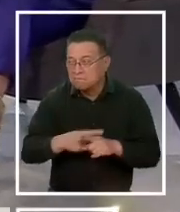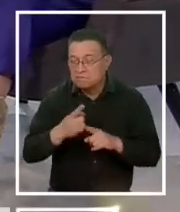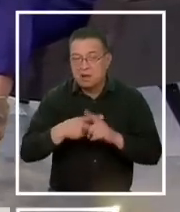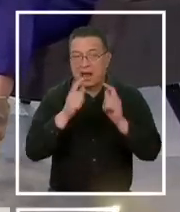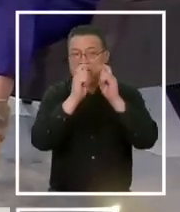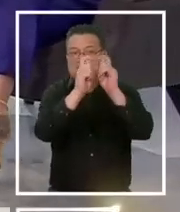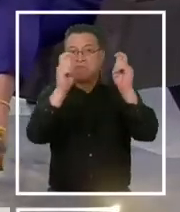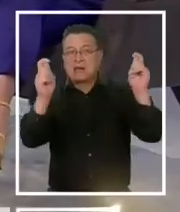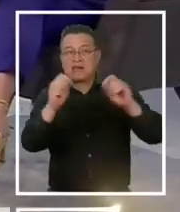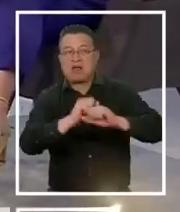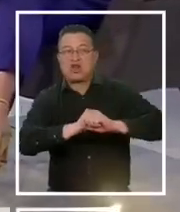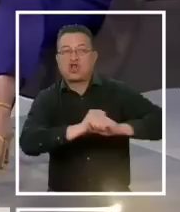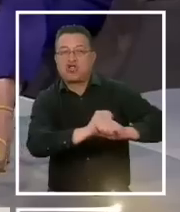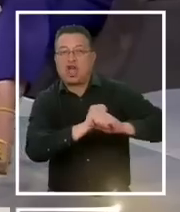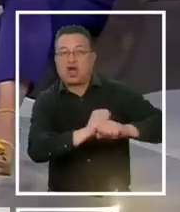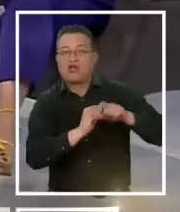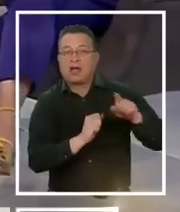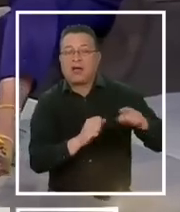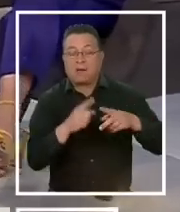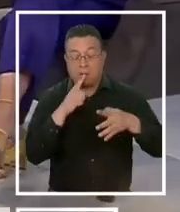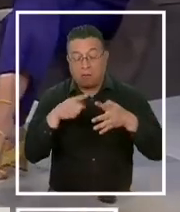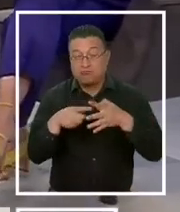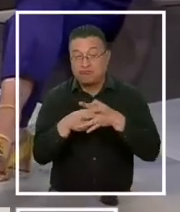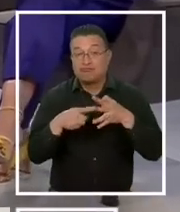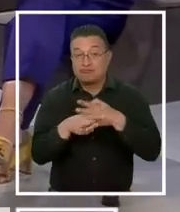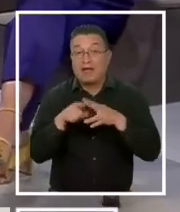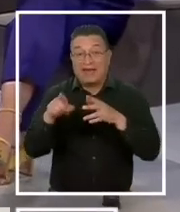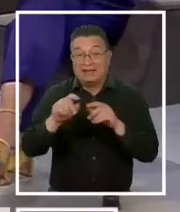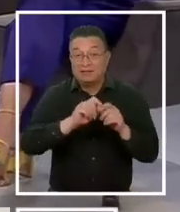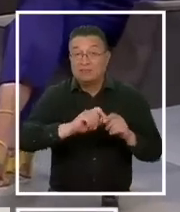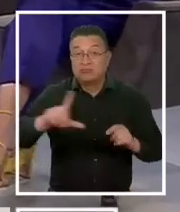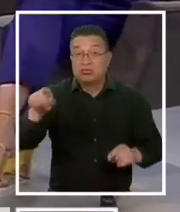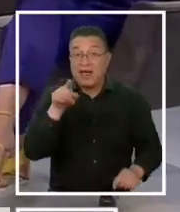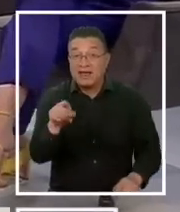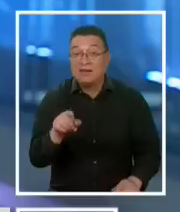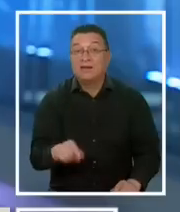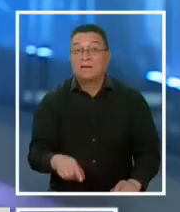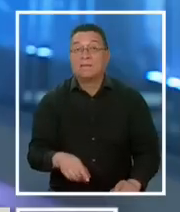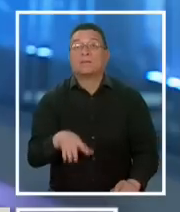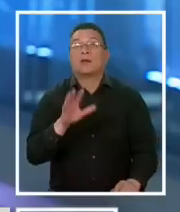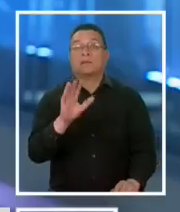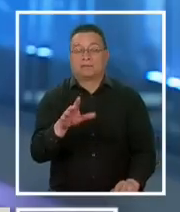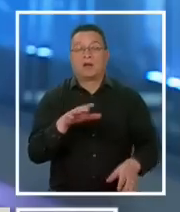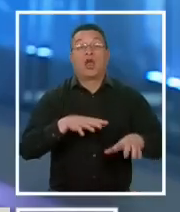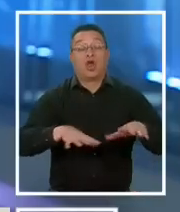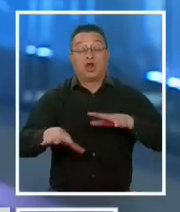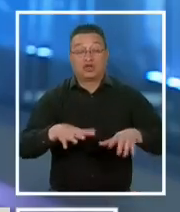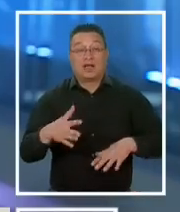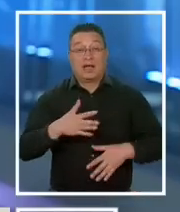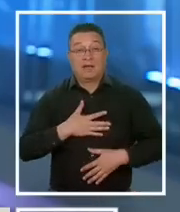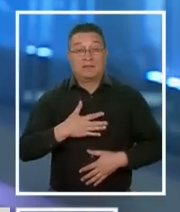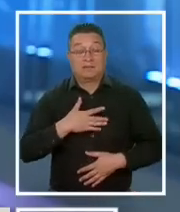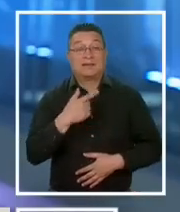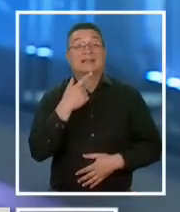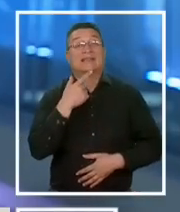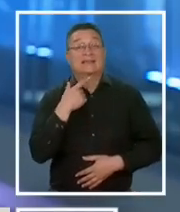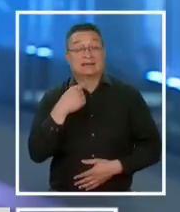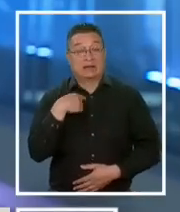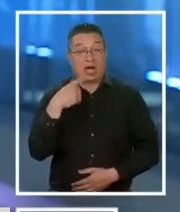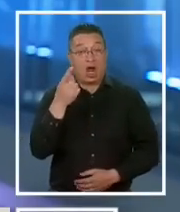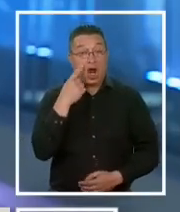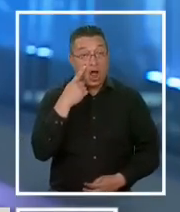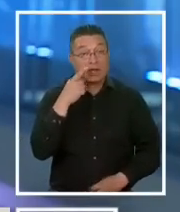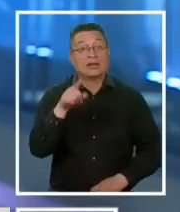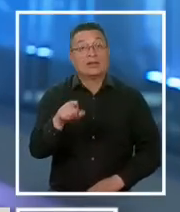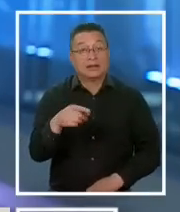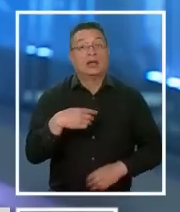campaña en su contra y por lo tanto que la filtraciones salieron de ahí también mire una de las cuestiones que me interesa conocer y que yo creo